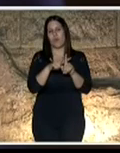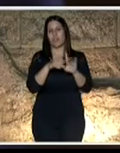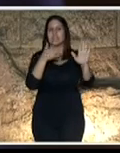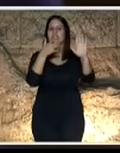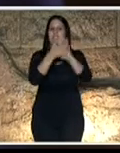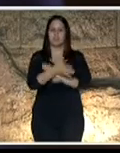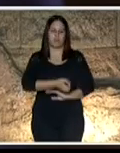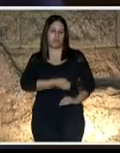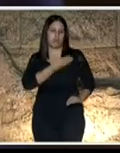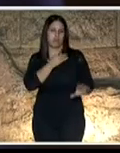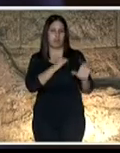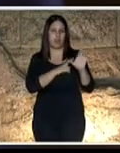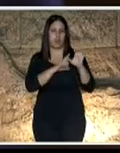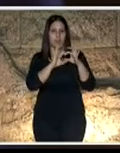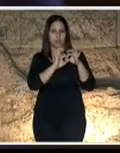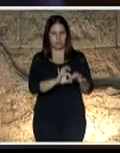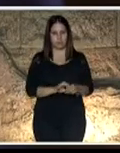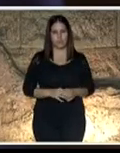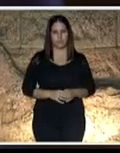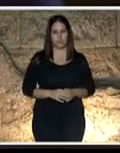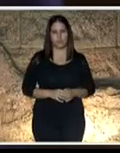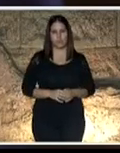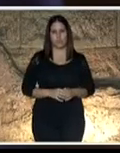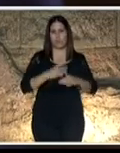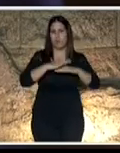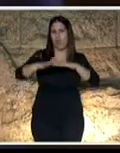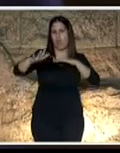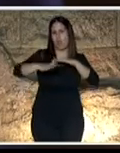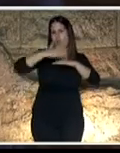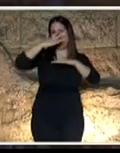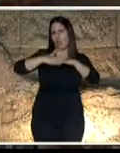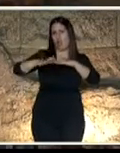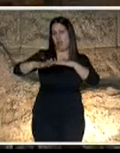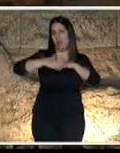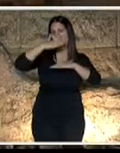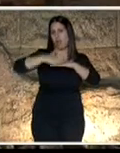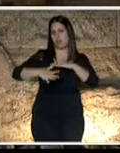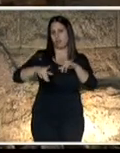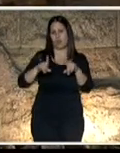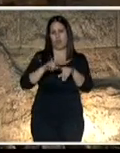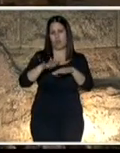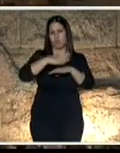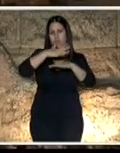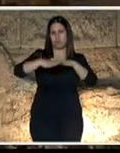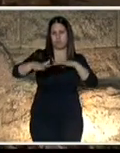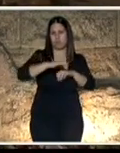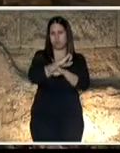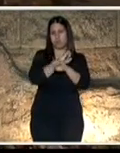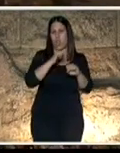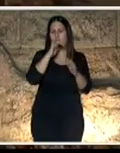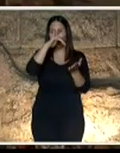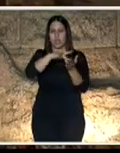el espíritu extremeño. Olas gigantes que os rompéis bramando en las